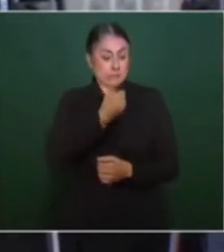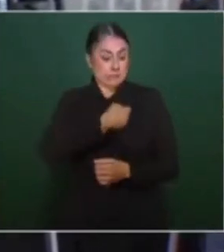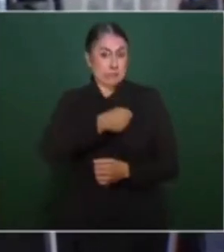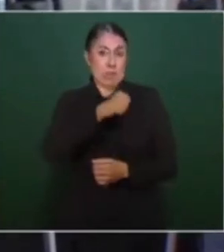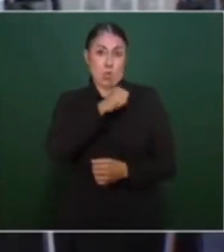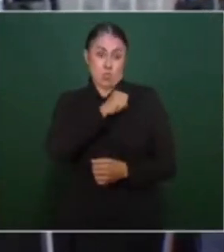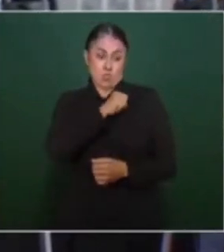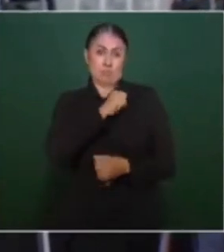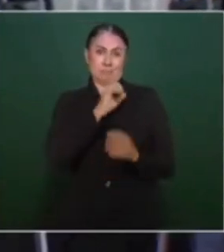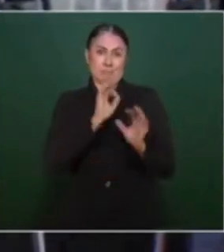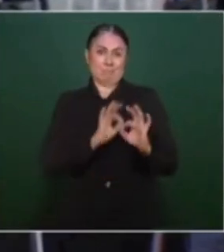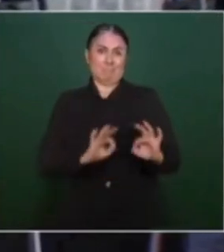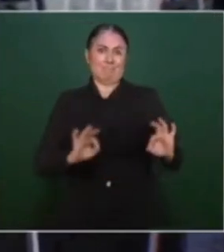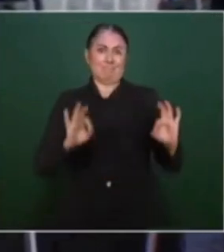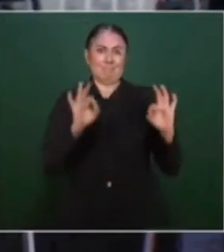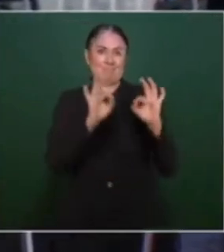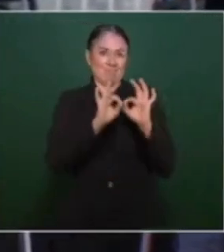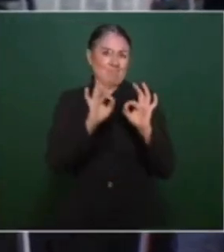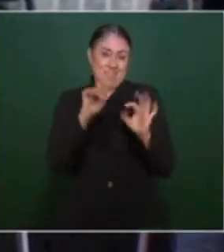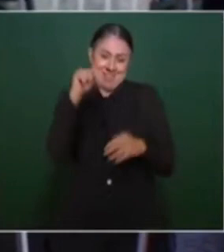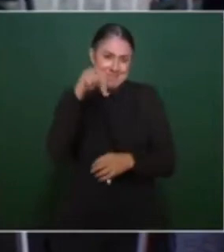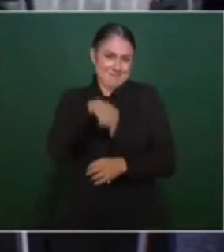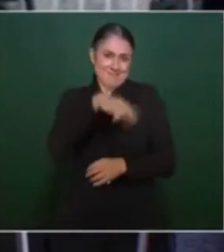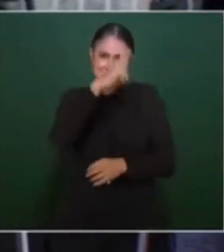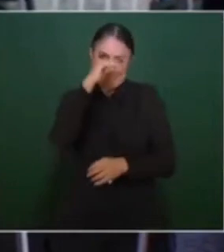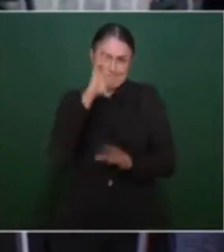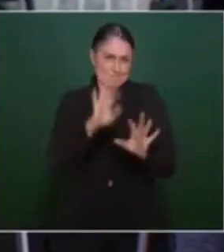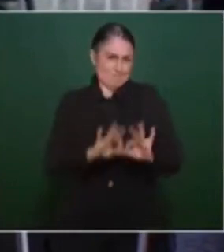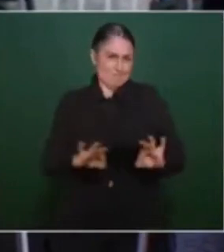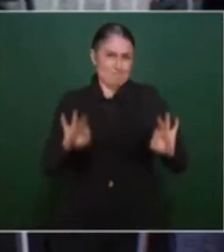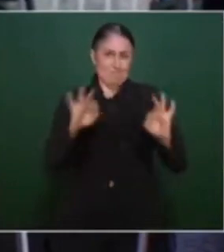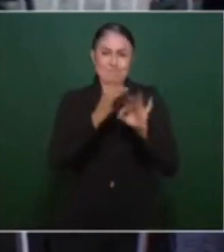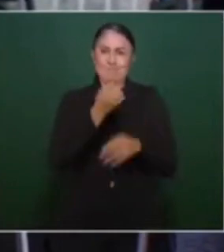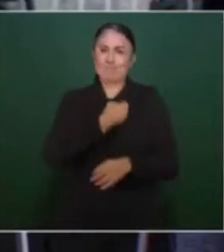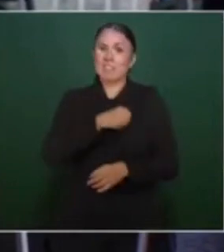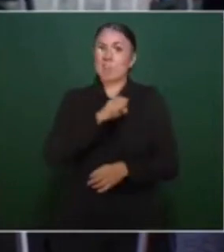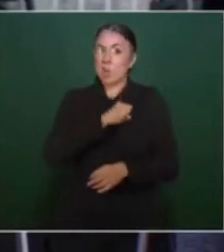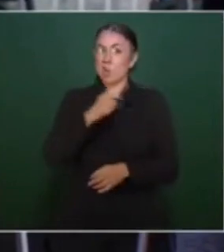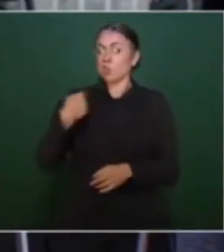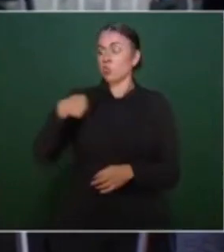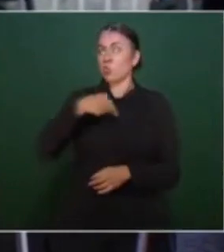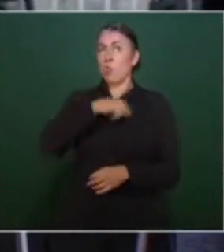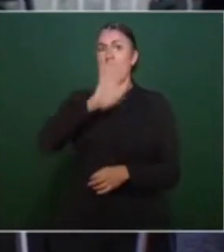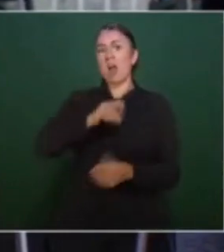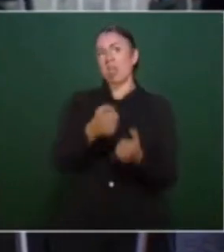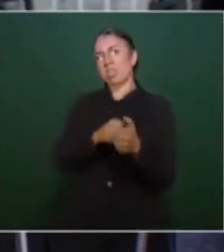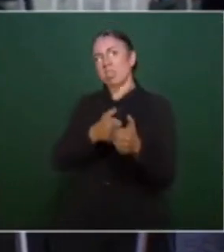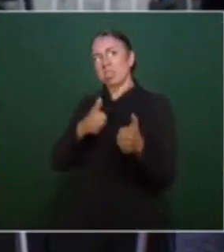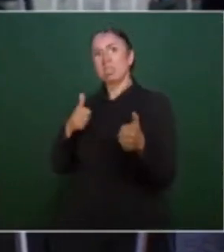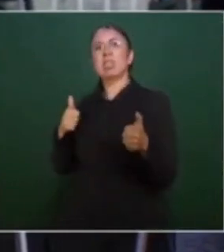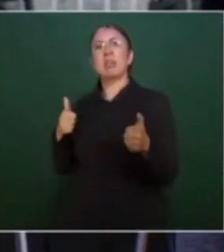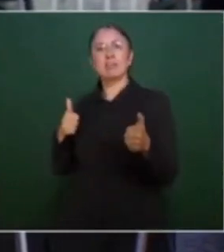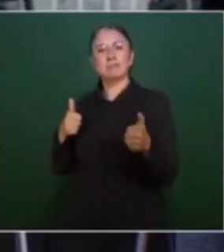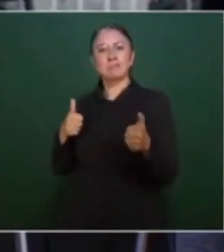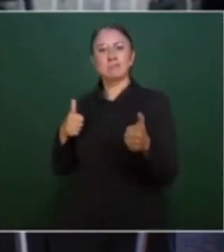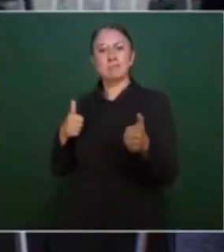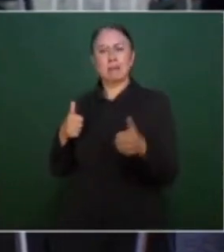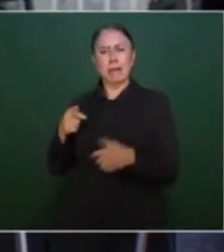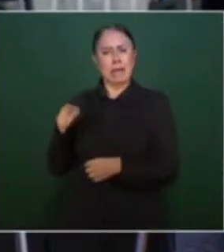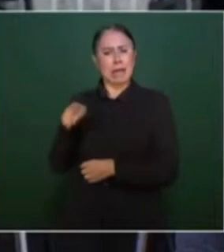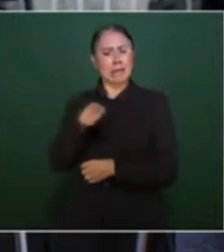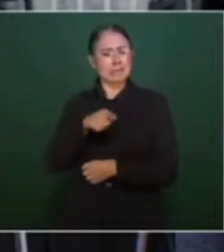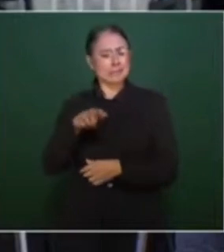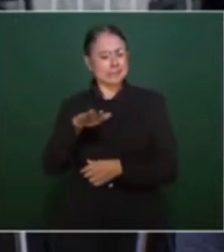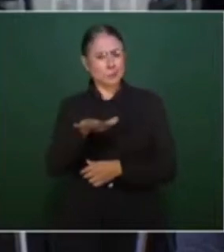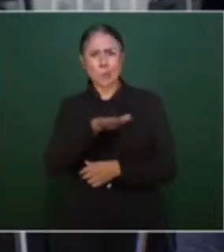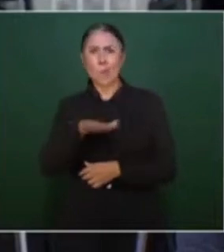lo primordial aquí en Nayarit, estábamos un poco rezagados. Y la gente se pregunta qué va